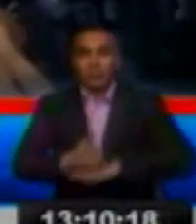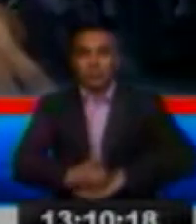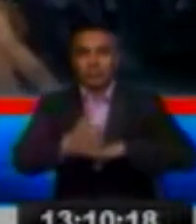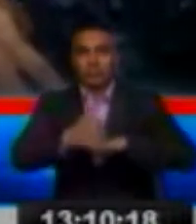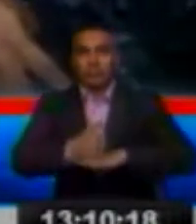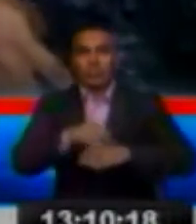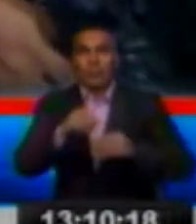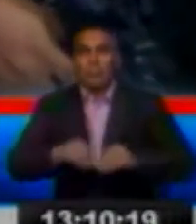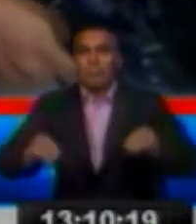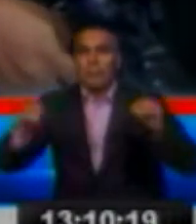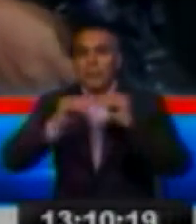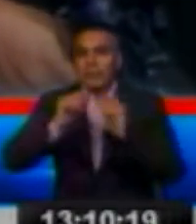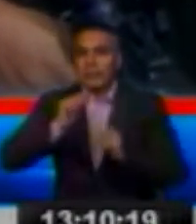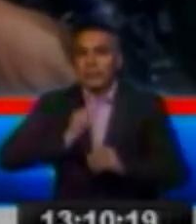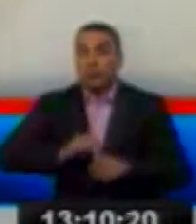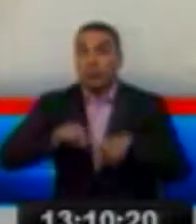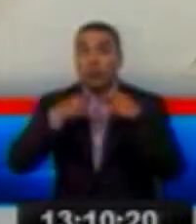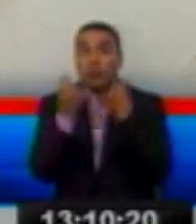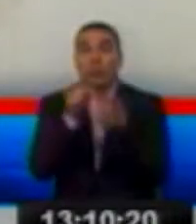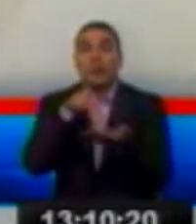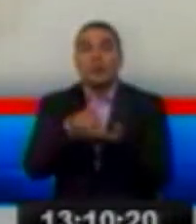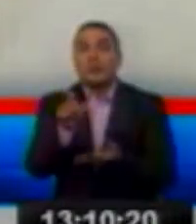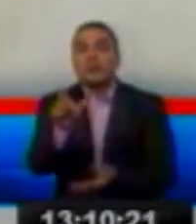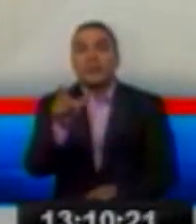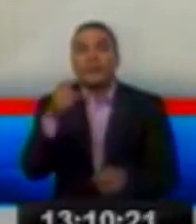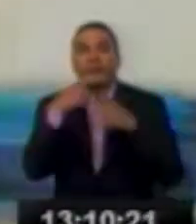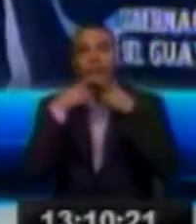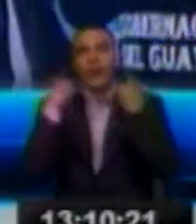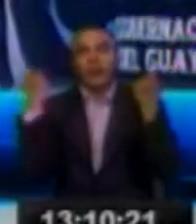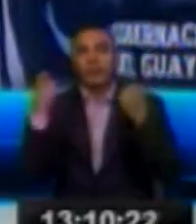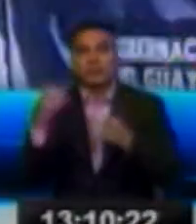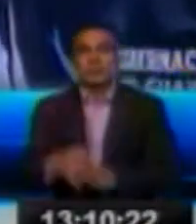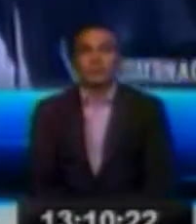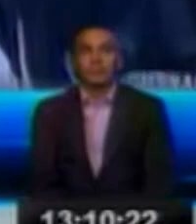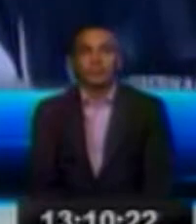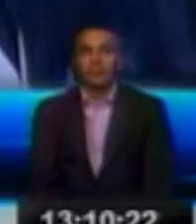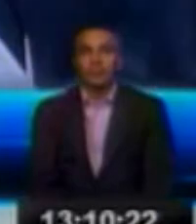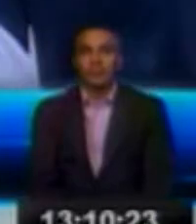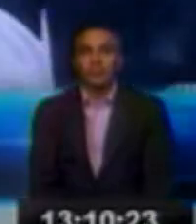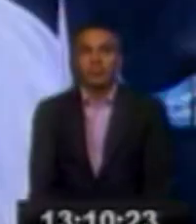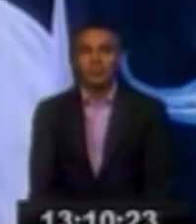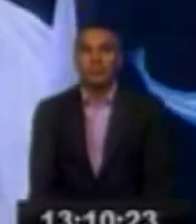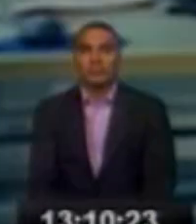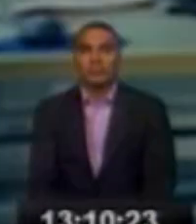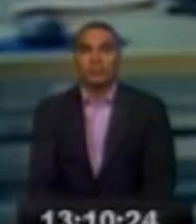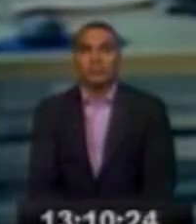darán más detalles de esta banda que otorgaba licencias falsas. María Gabriela Castro, TC Televisión.